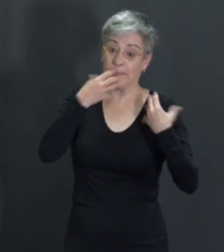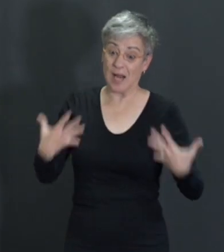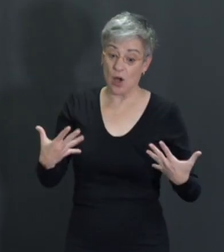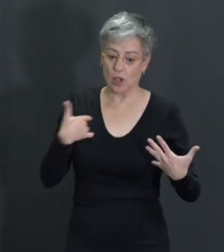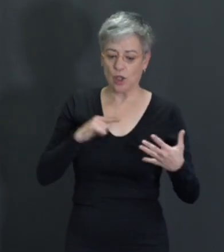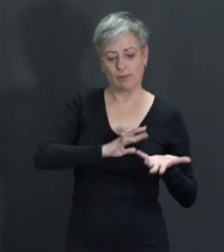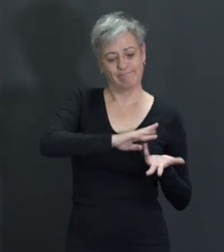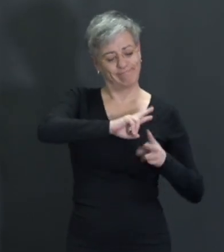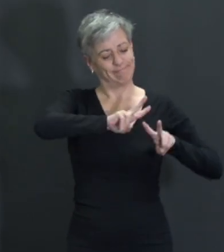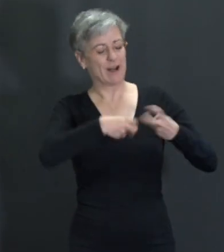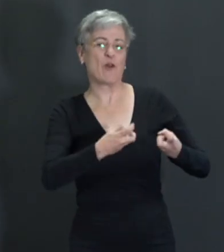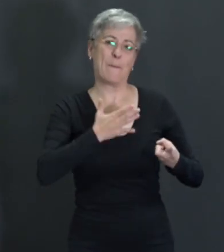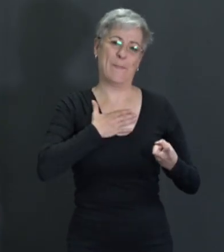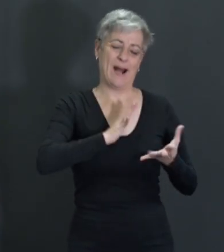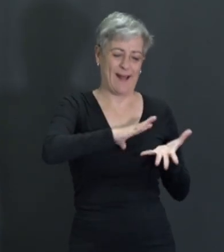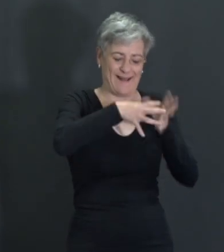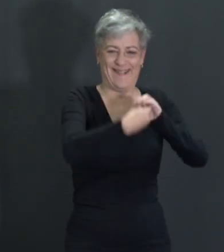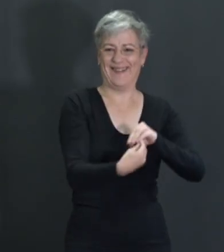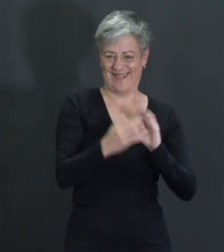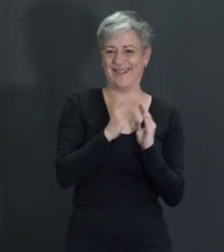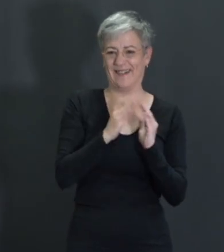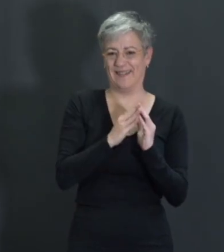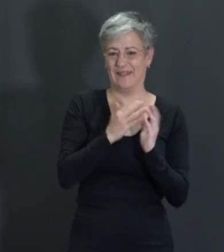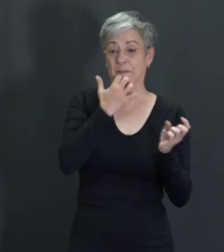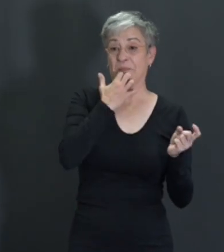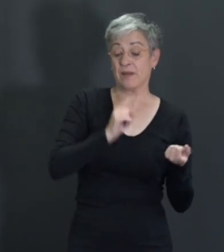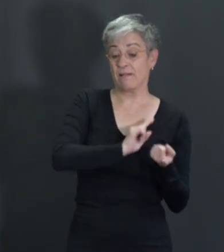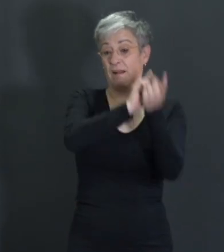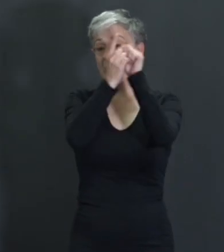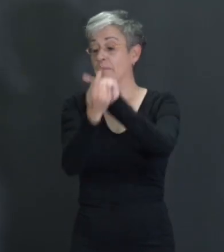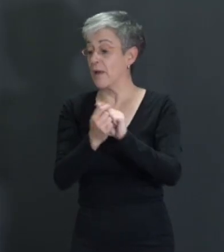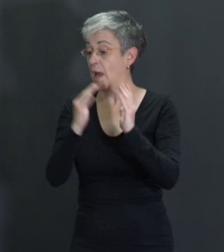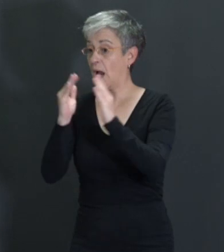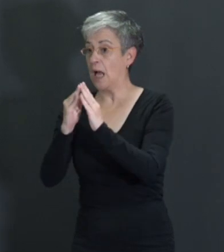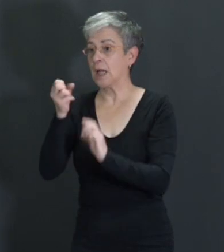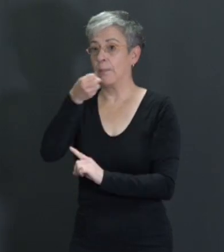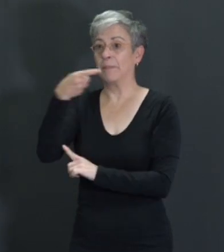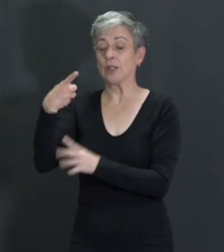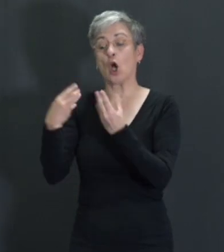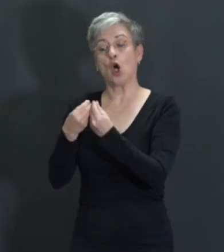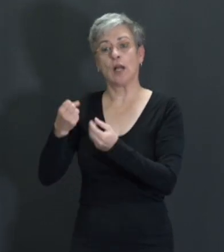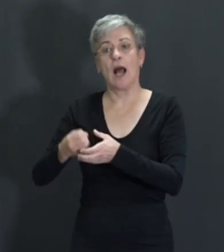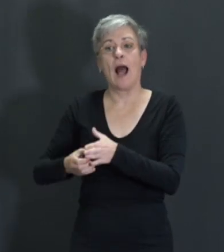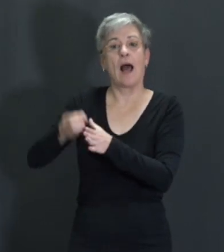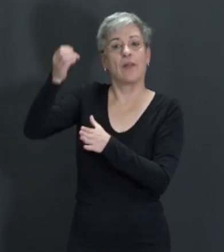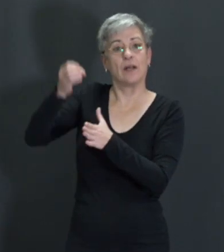casa. Si yo me quiero cambiar de casa y vivo en un adosado y me voy a un piso con ascensor,